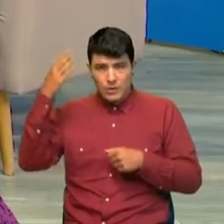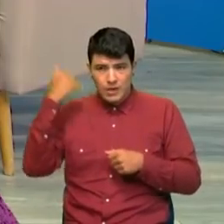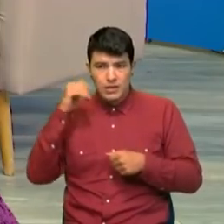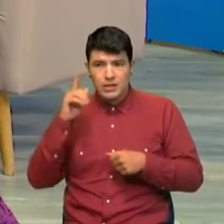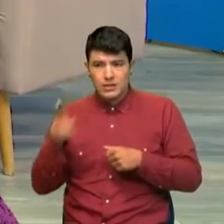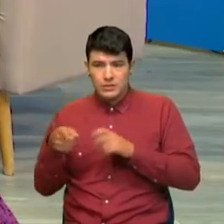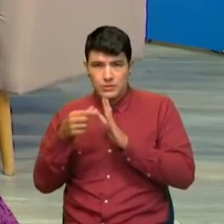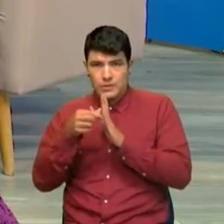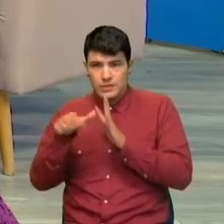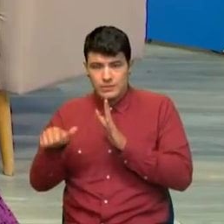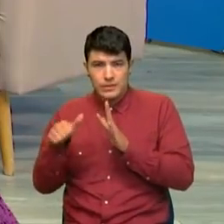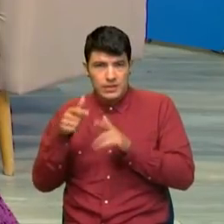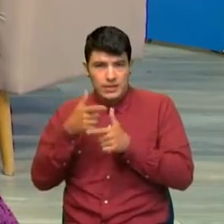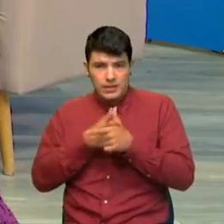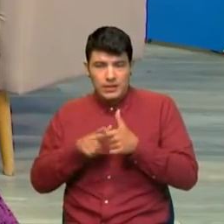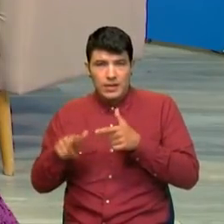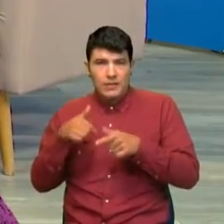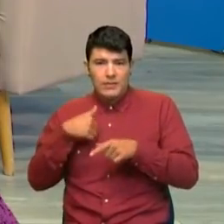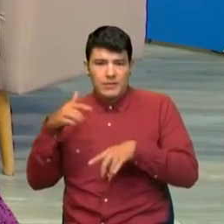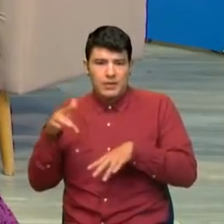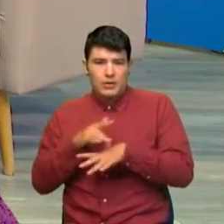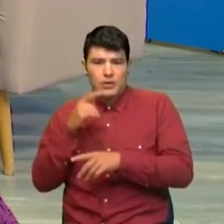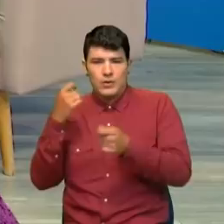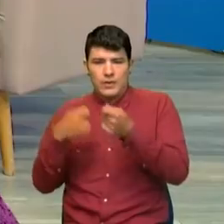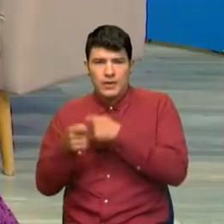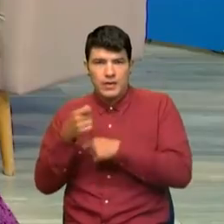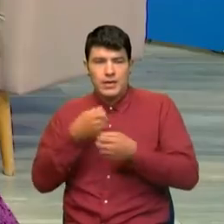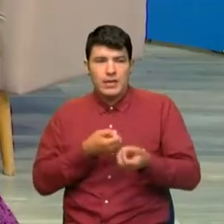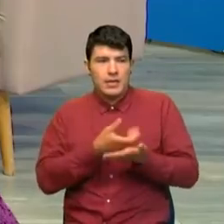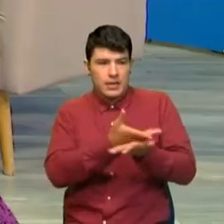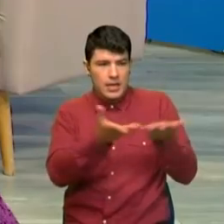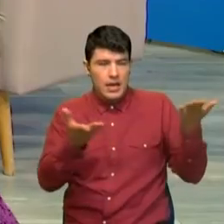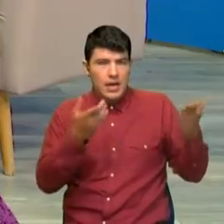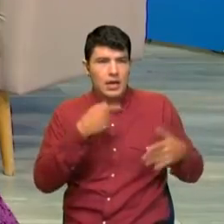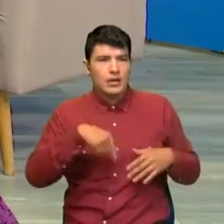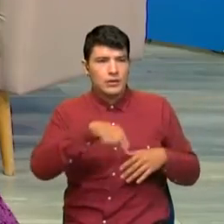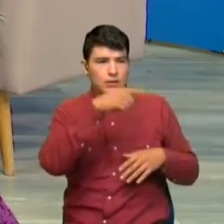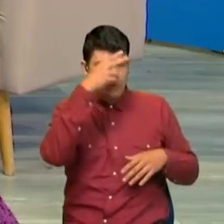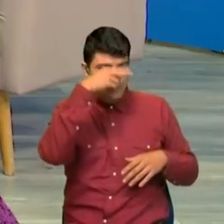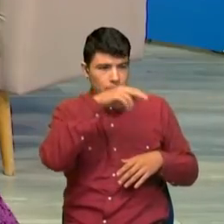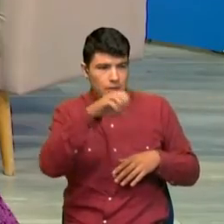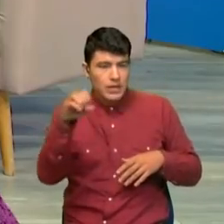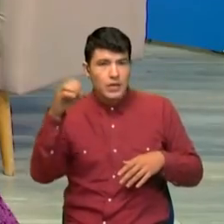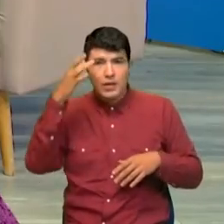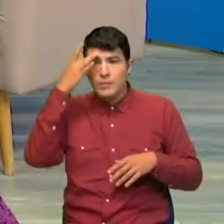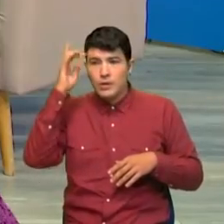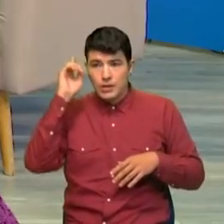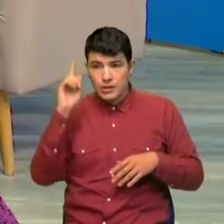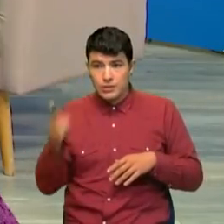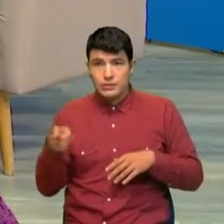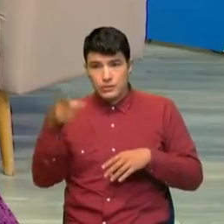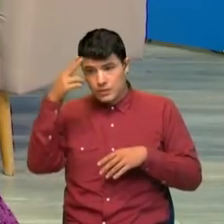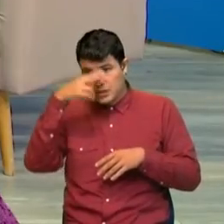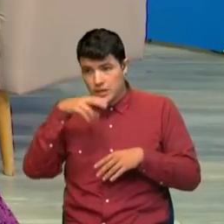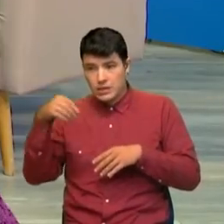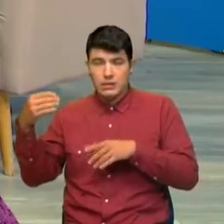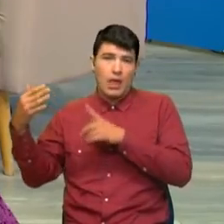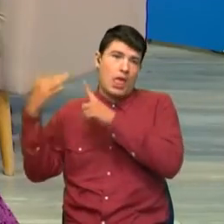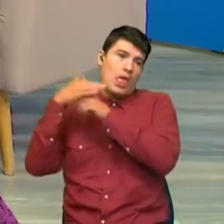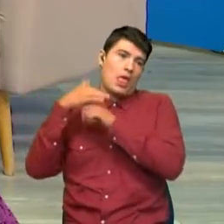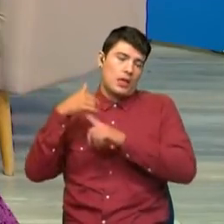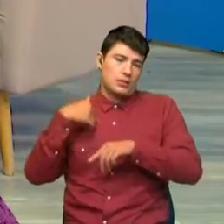de la esposa, me tocó venderla para darle la parte a mis hijos. Porque ellos me la montaron que tenía